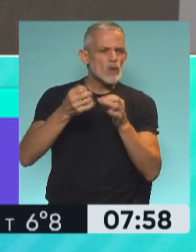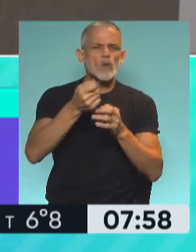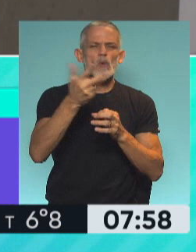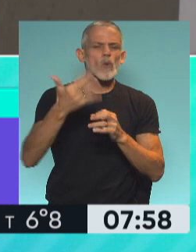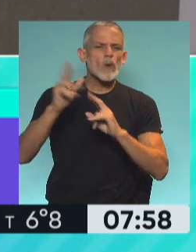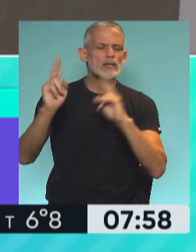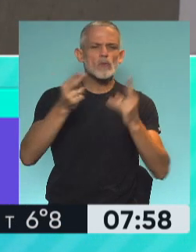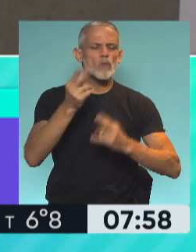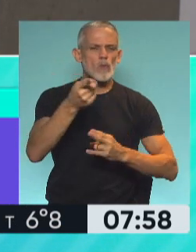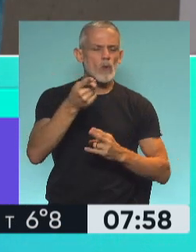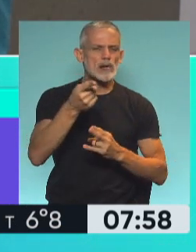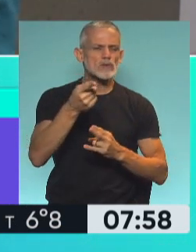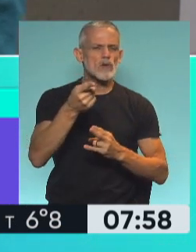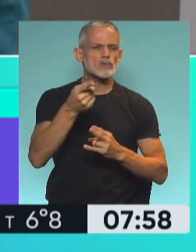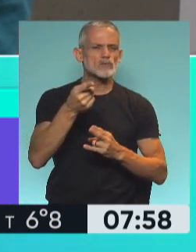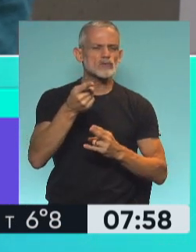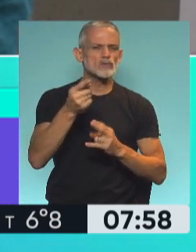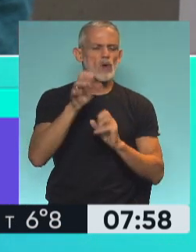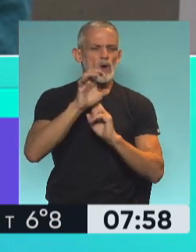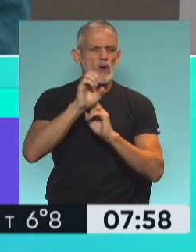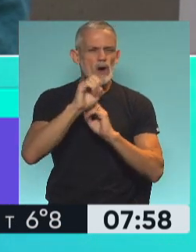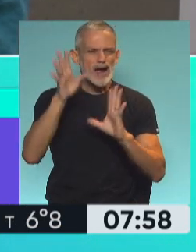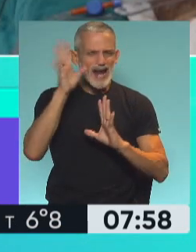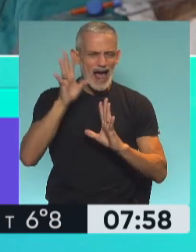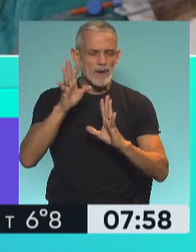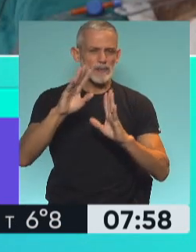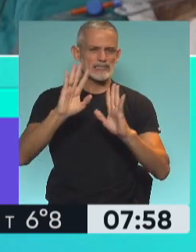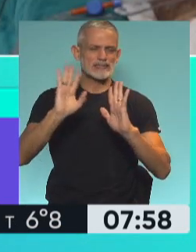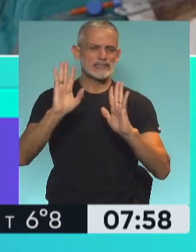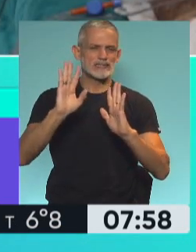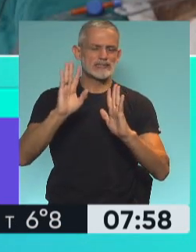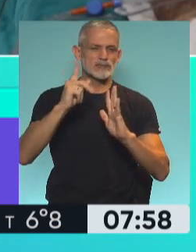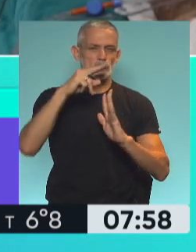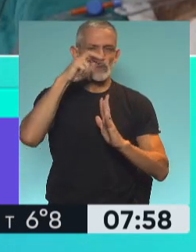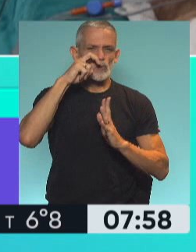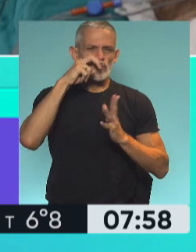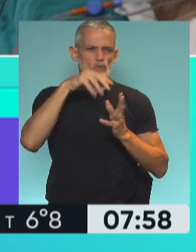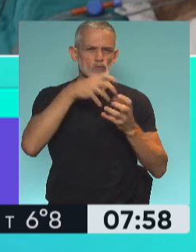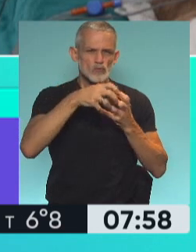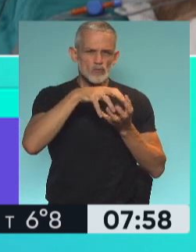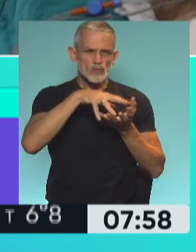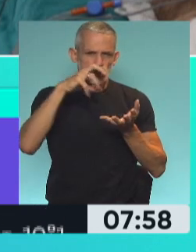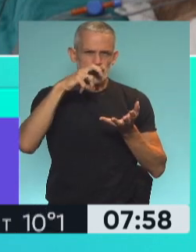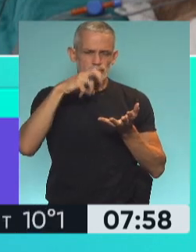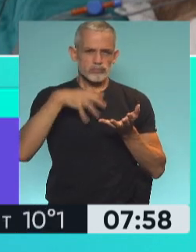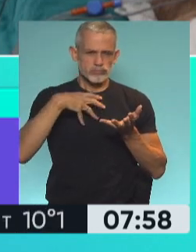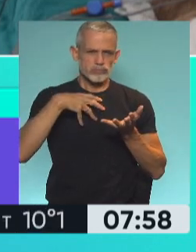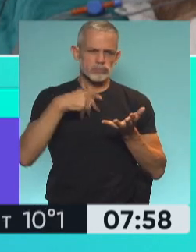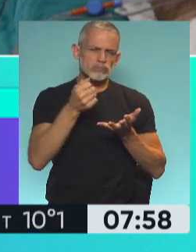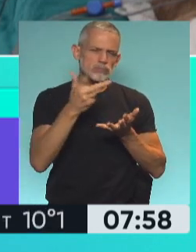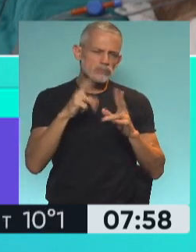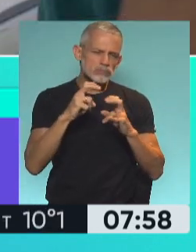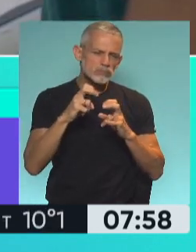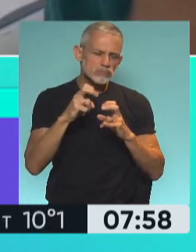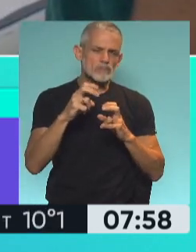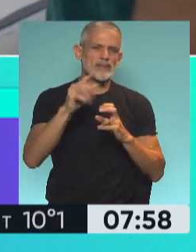de los pacientes más graves de terapia intensiva, los que están ventilados mecánicamente. Y en ese estudio encontramos una